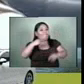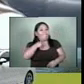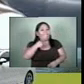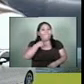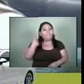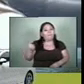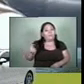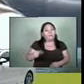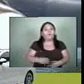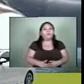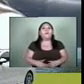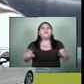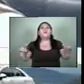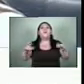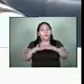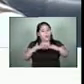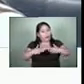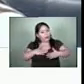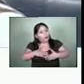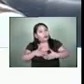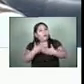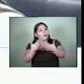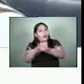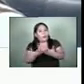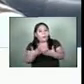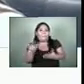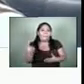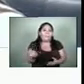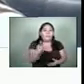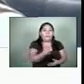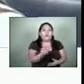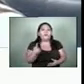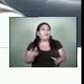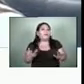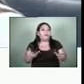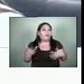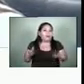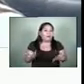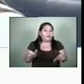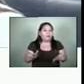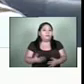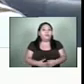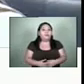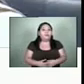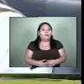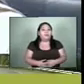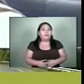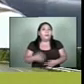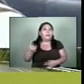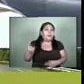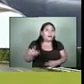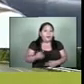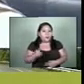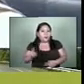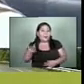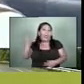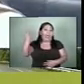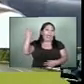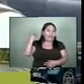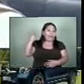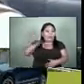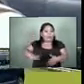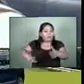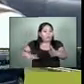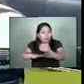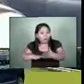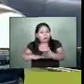Estamos también beneficiando a todos los que fueron dañados con el voraz incendio del